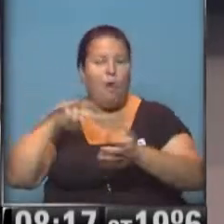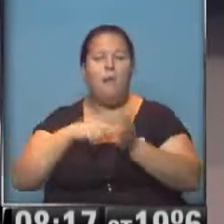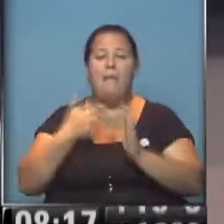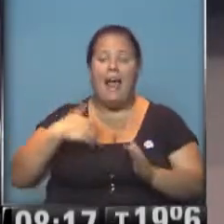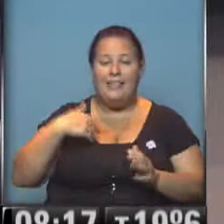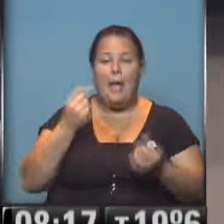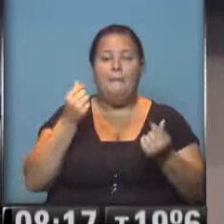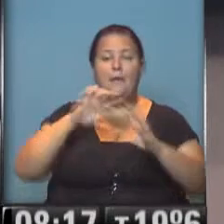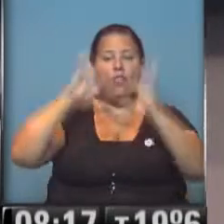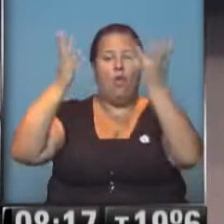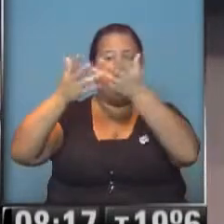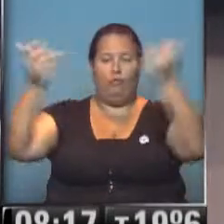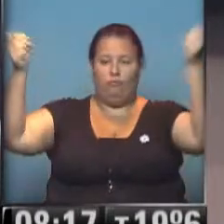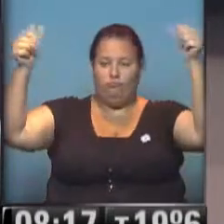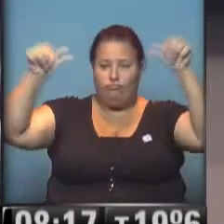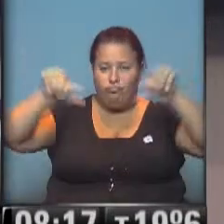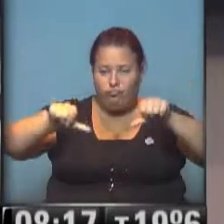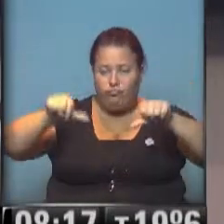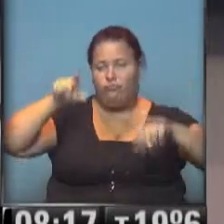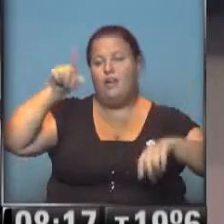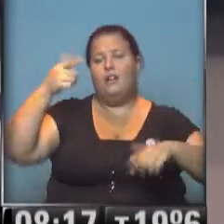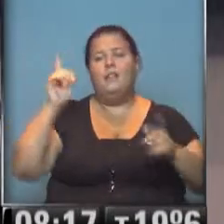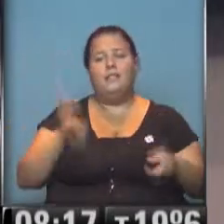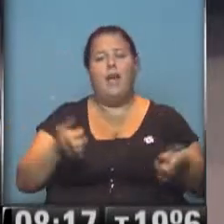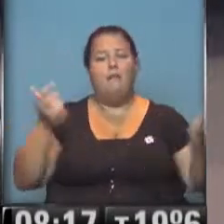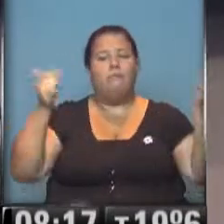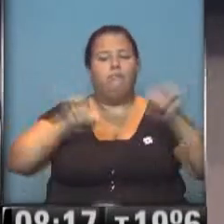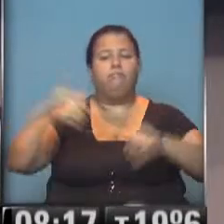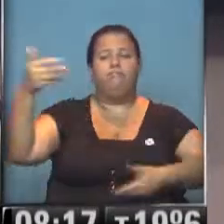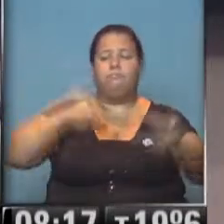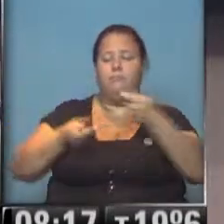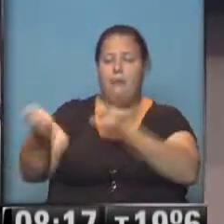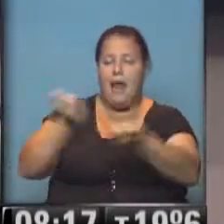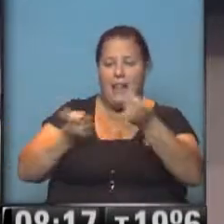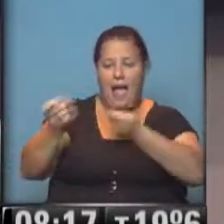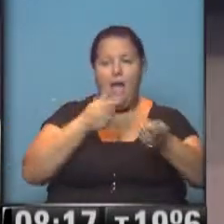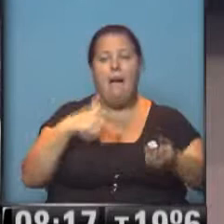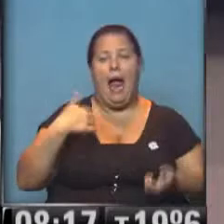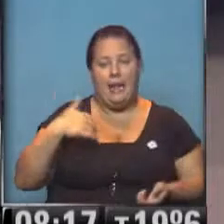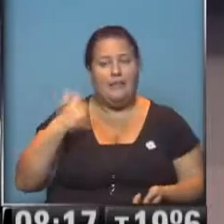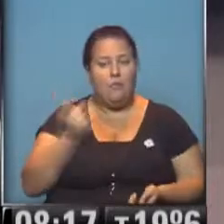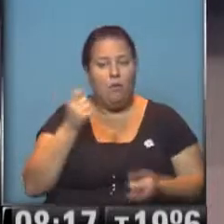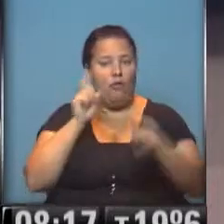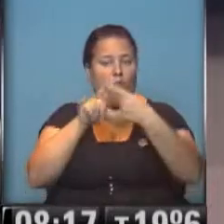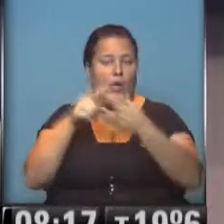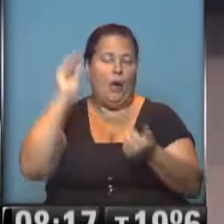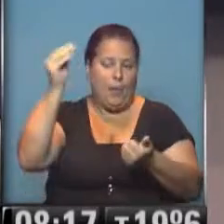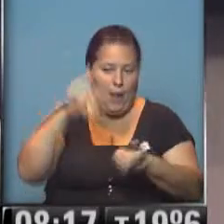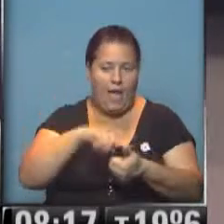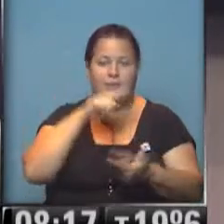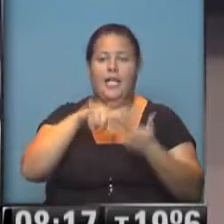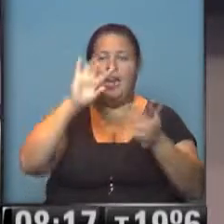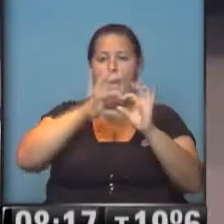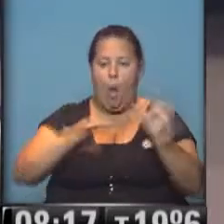que están cayendo los precios internacionales que están cayendo la demanda de mercados que para argentina son muy importantes como brasil como